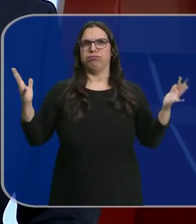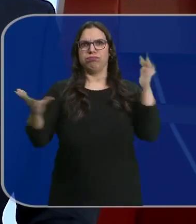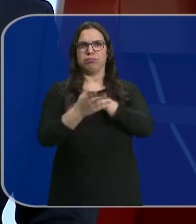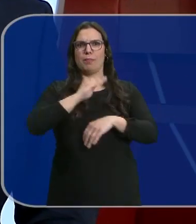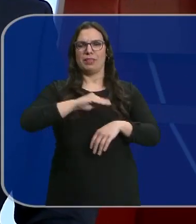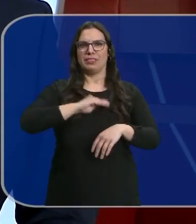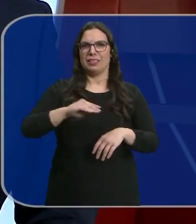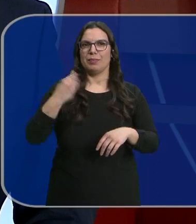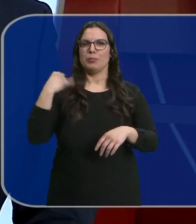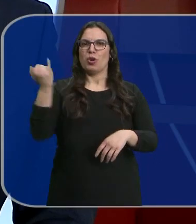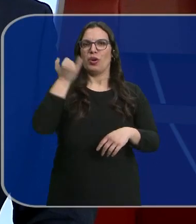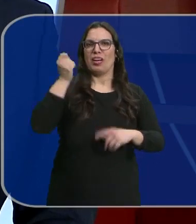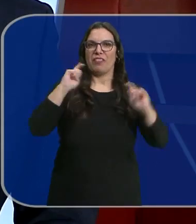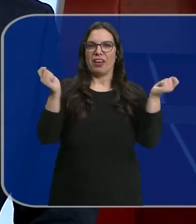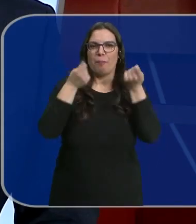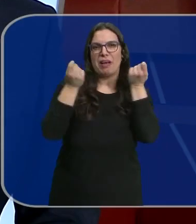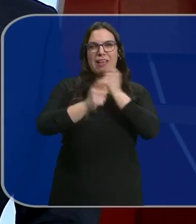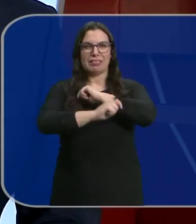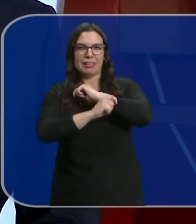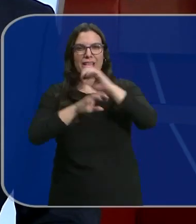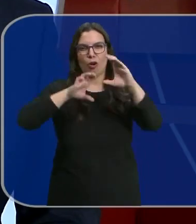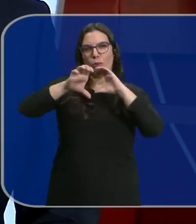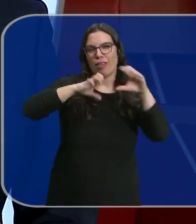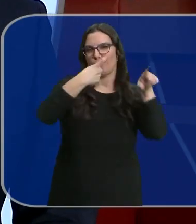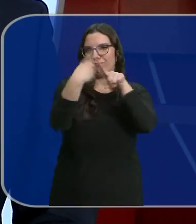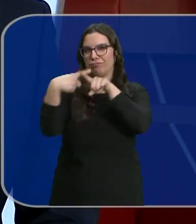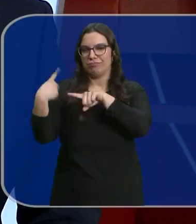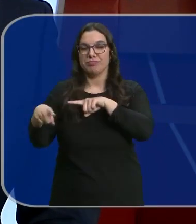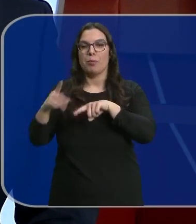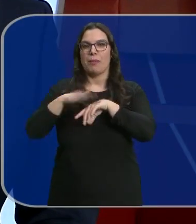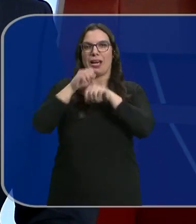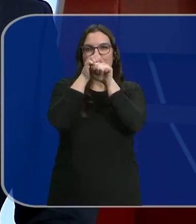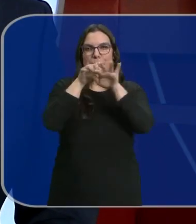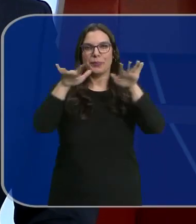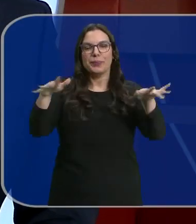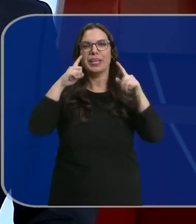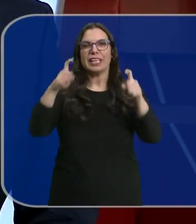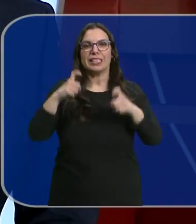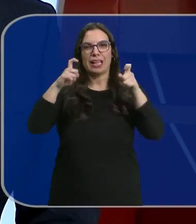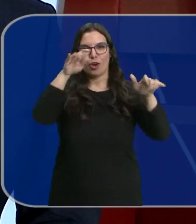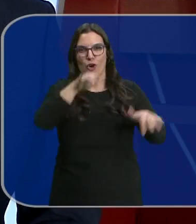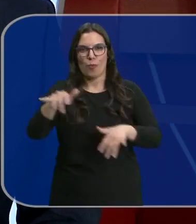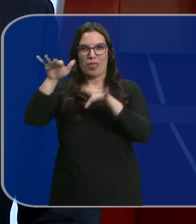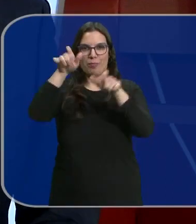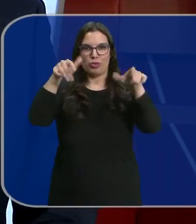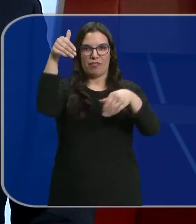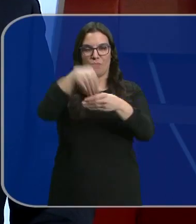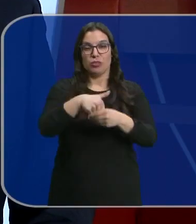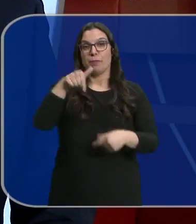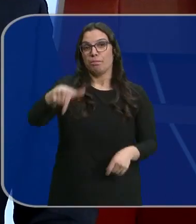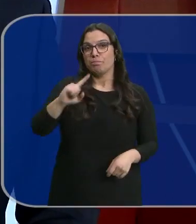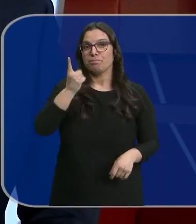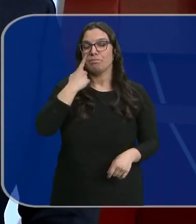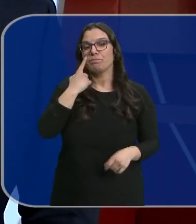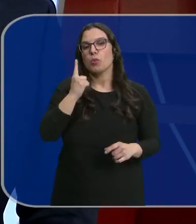la forma en que los jefes de campaña crean sus estrategias de comunicación para que su mensaje cale entre el electorado. Hoy hemos querido